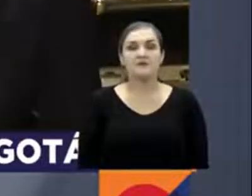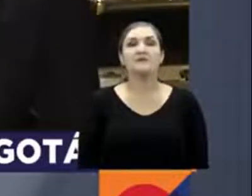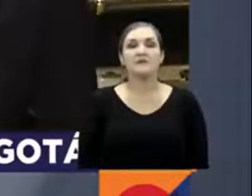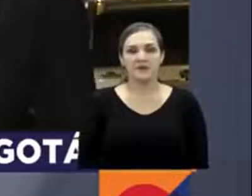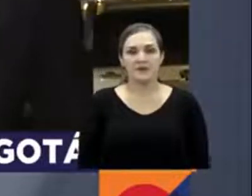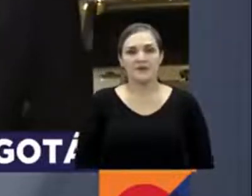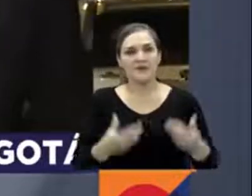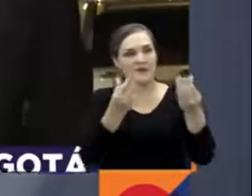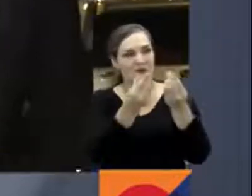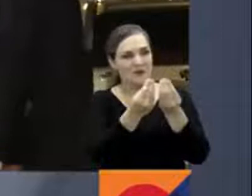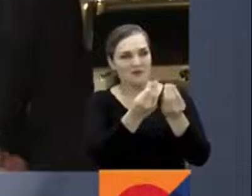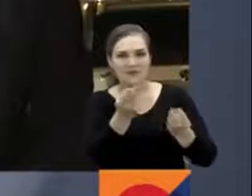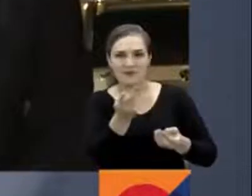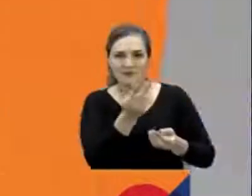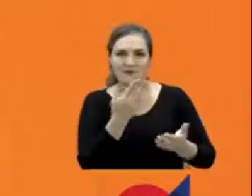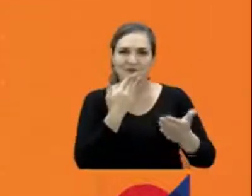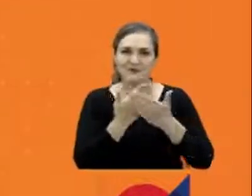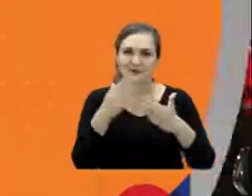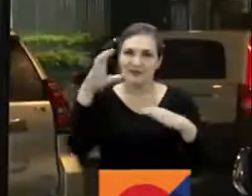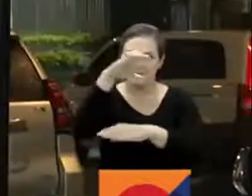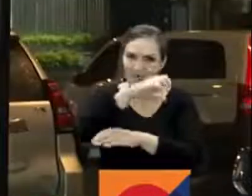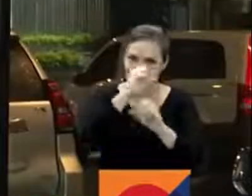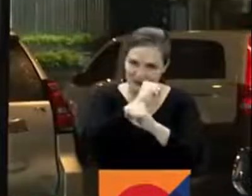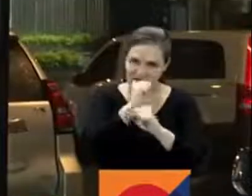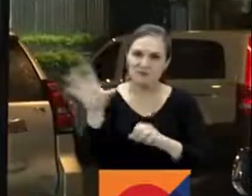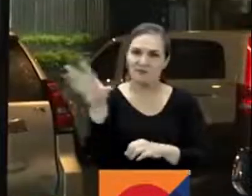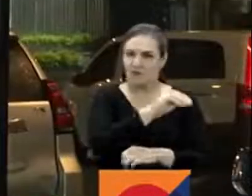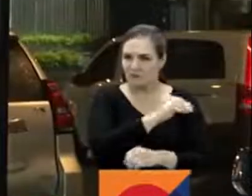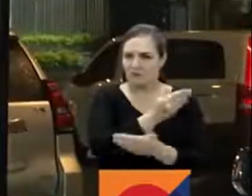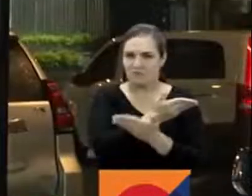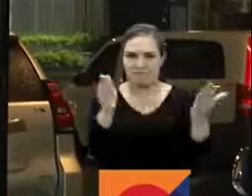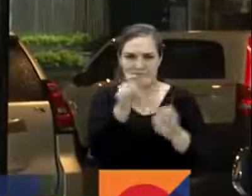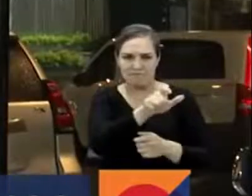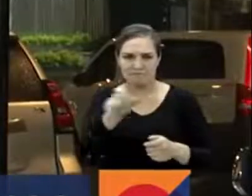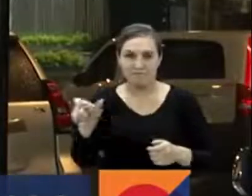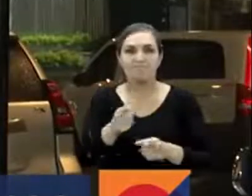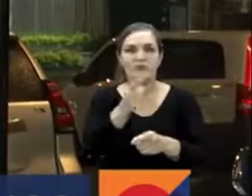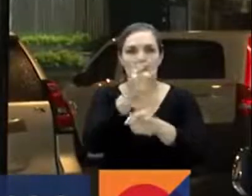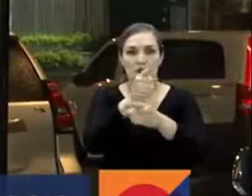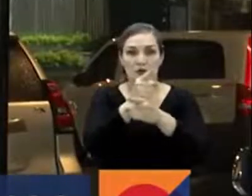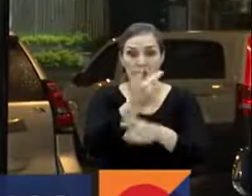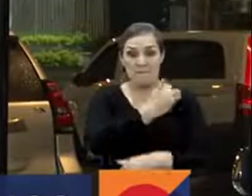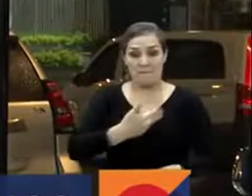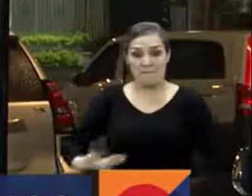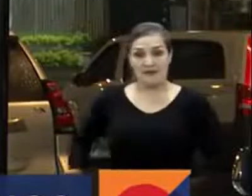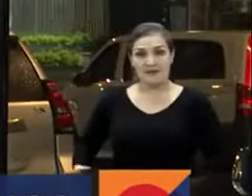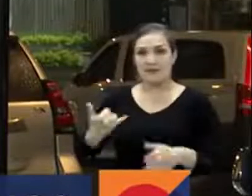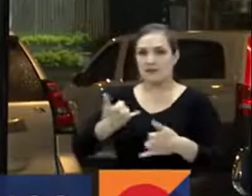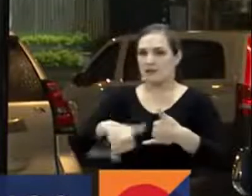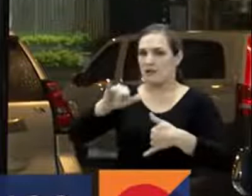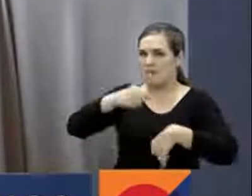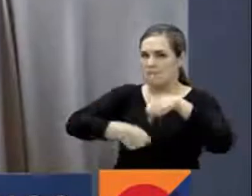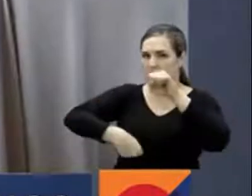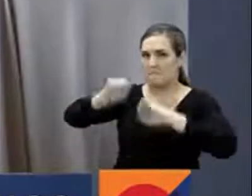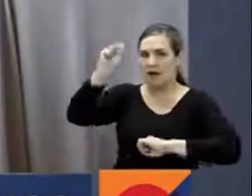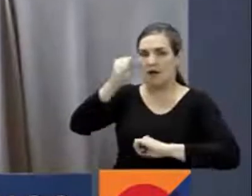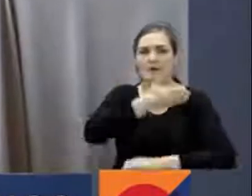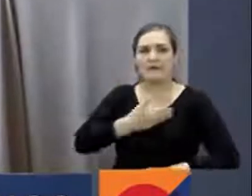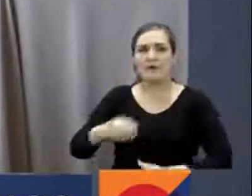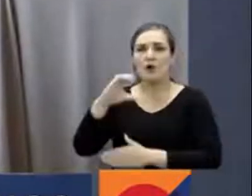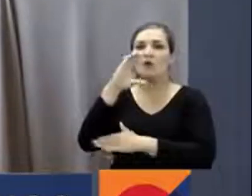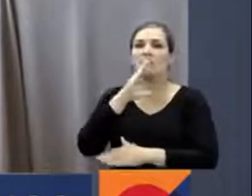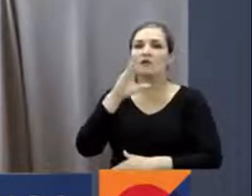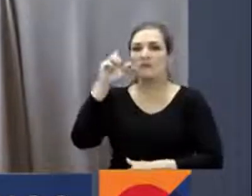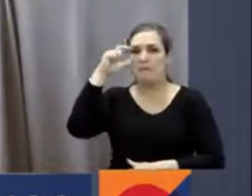Compañeras y televidentes, muy buenas noches. Así es como ustedes lo mencionan, el presidente electo de Colombia, Gustavo Petro, durante la mañana